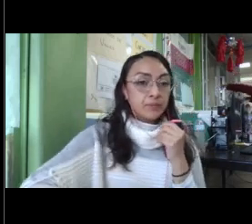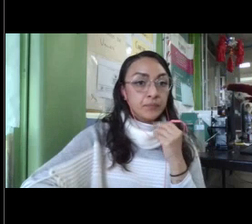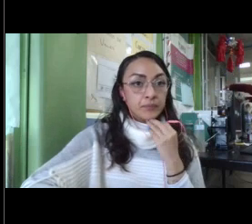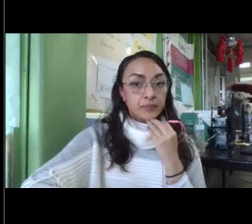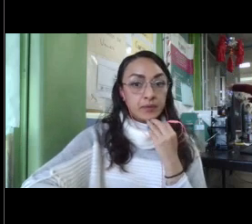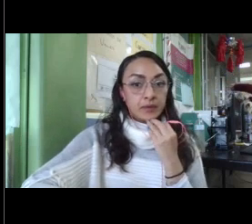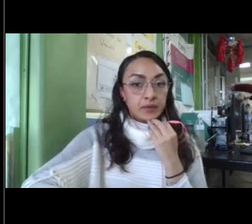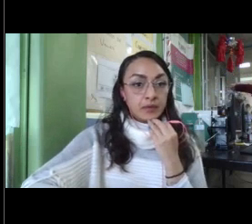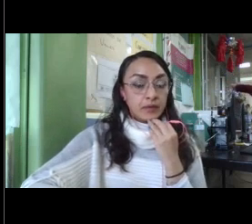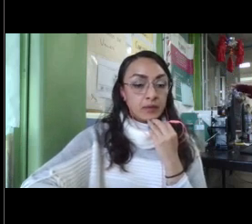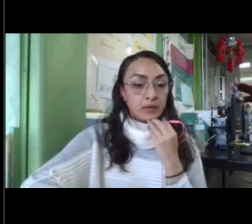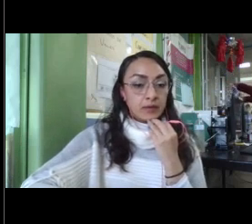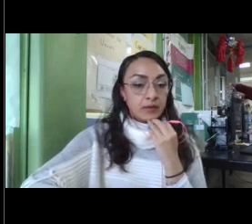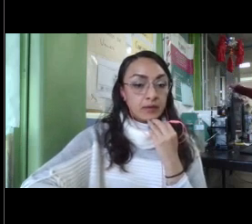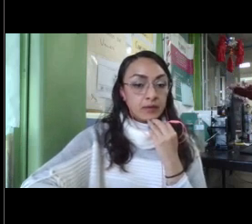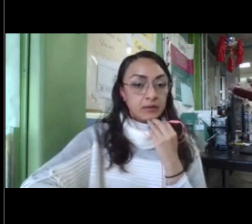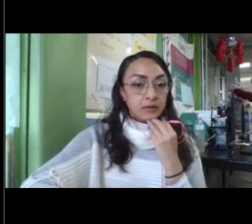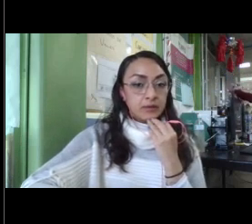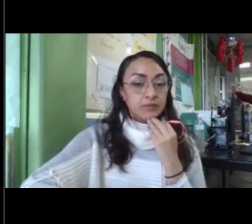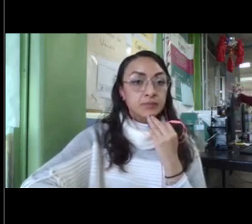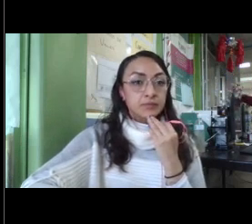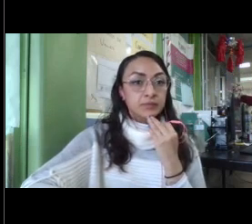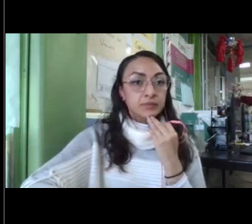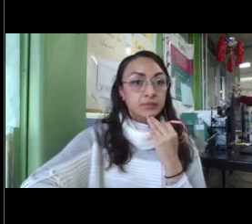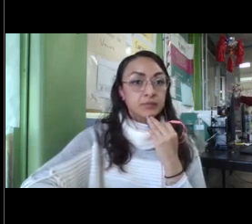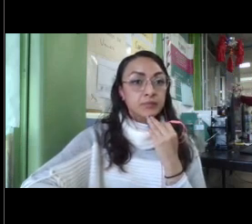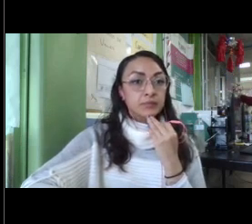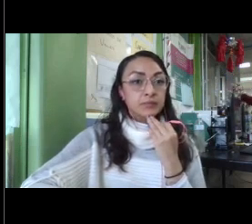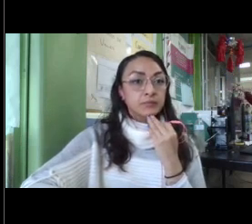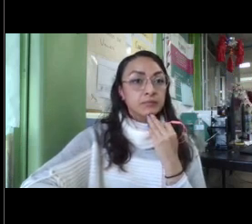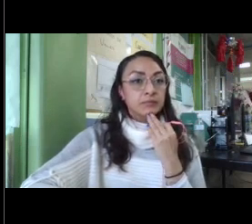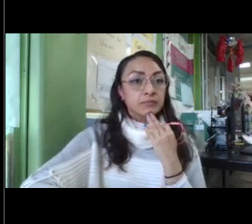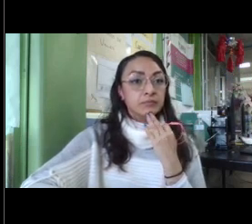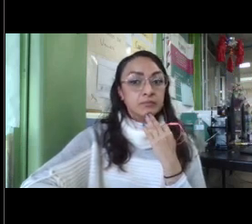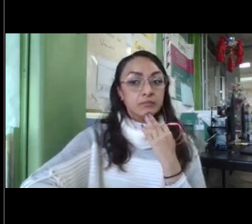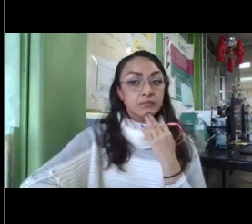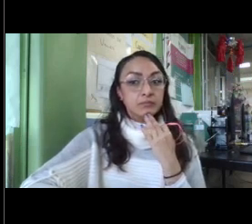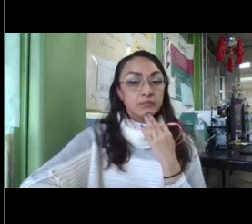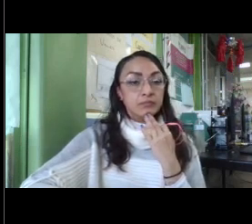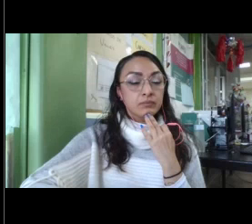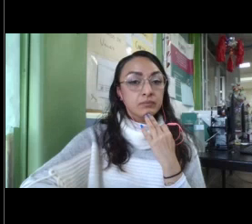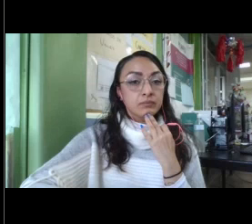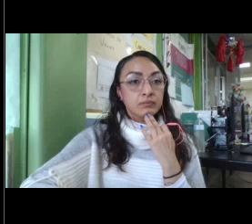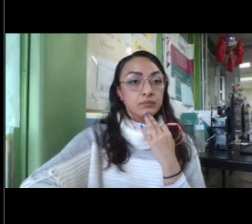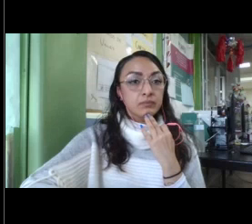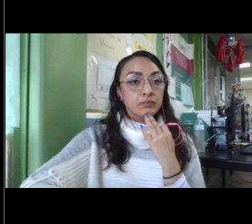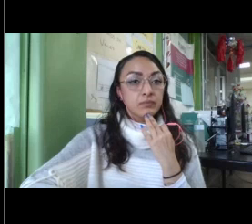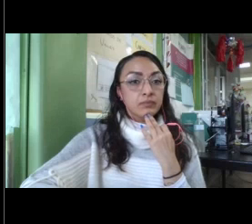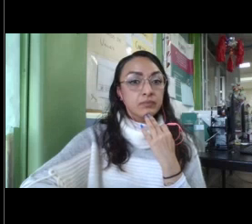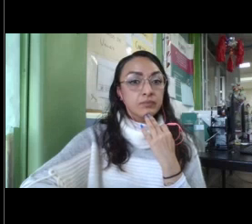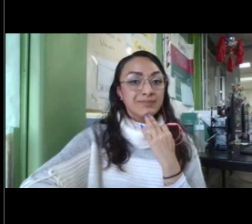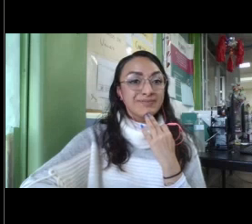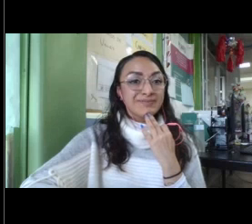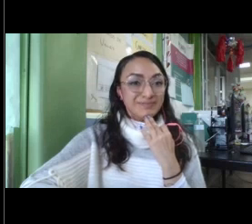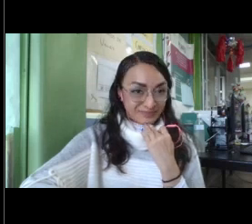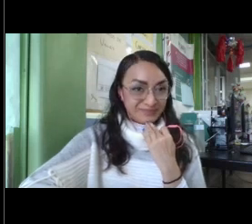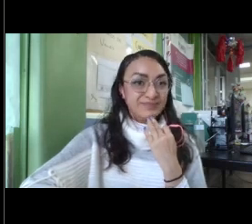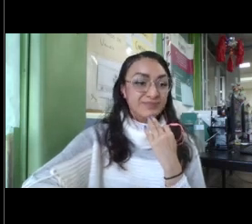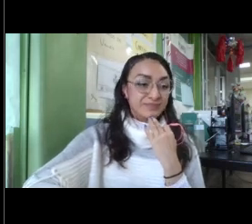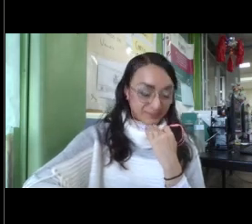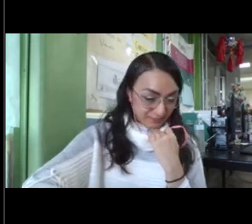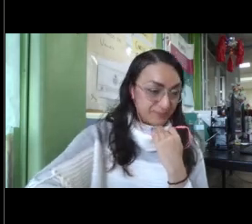por eso que algunas personas sordas, al momento de escribir, de redactar, cambian el sentido de sus